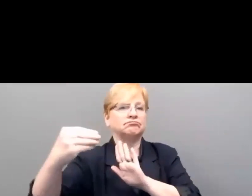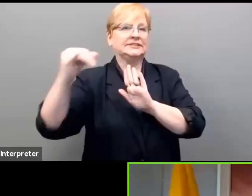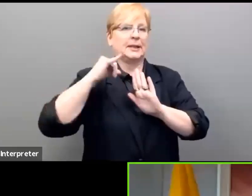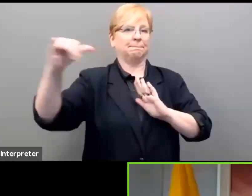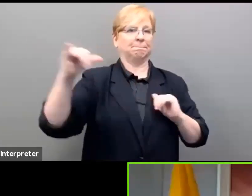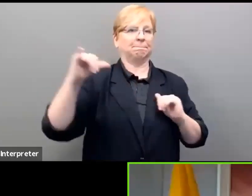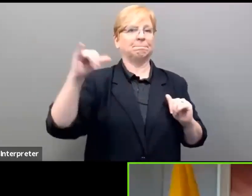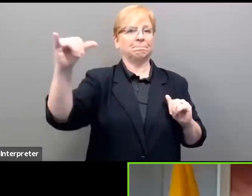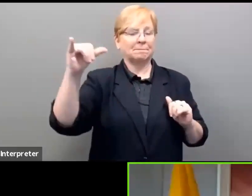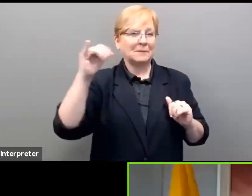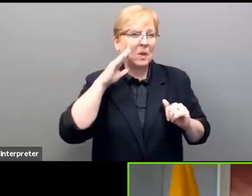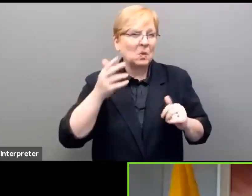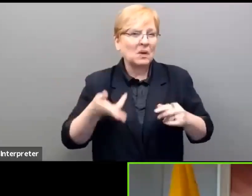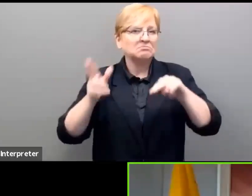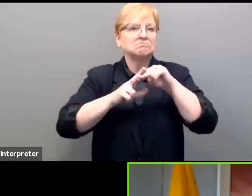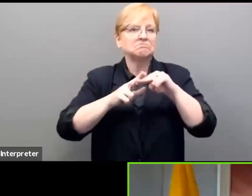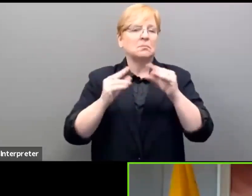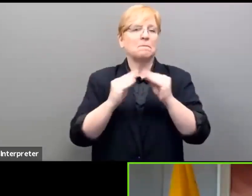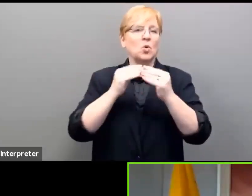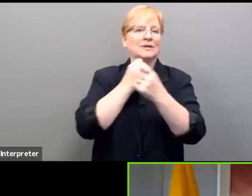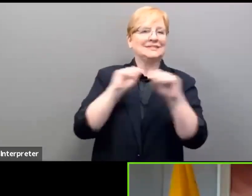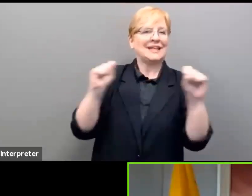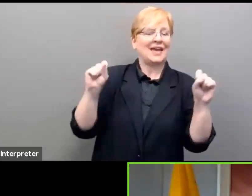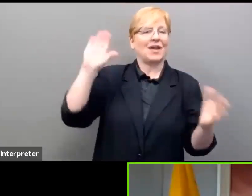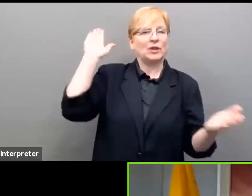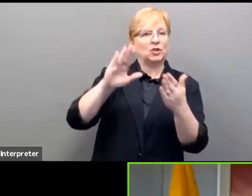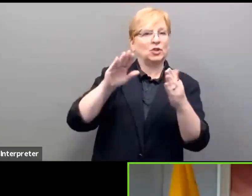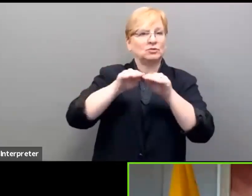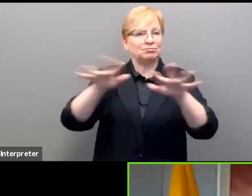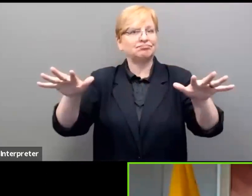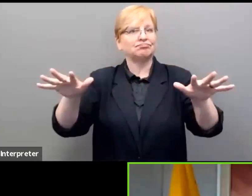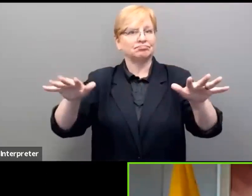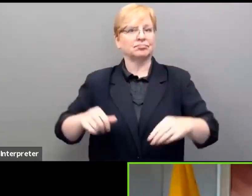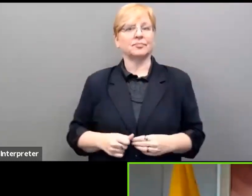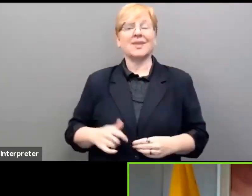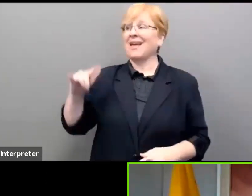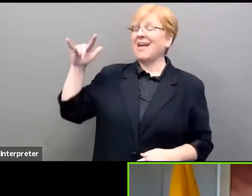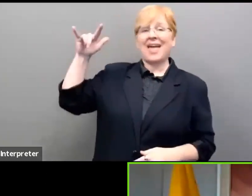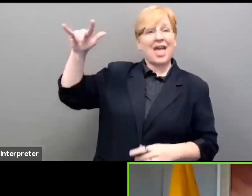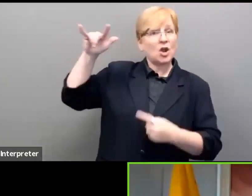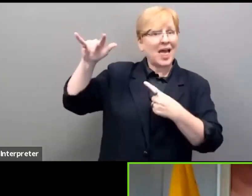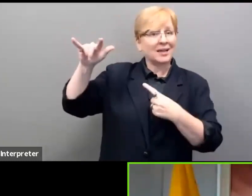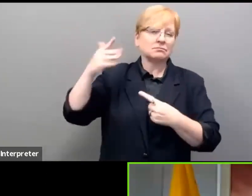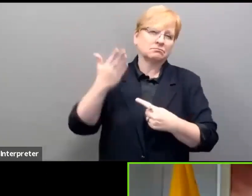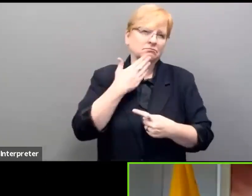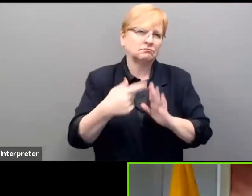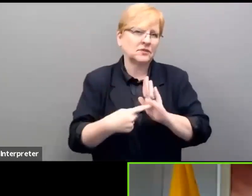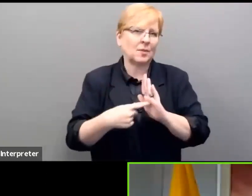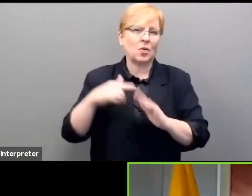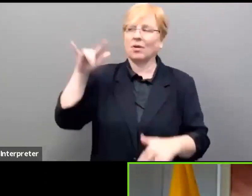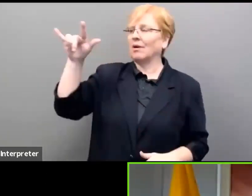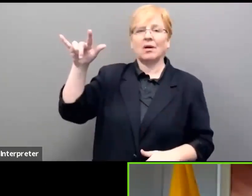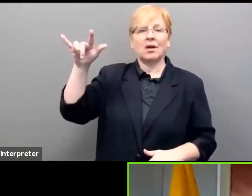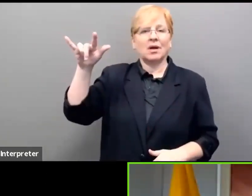esperando que esta decisión sobre la feria estatal va a alentar a los otros eventos mayores a que sigan los mismos lineamientos